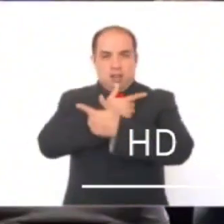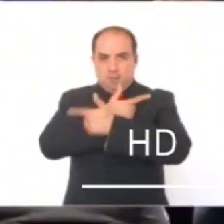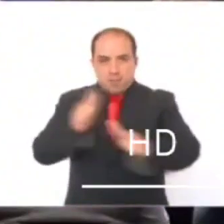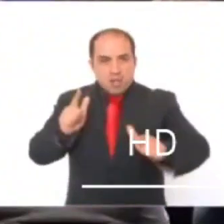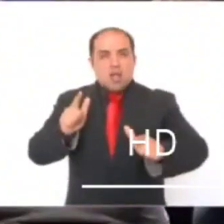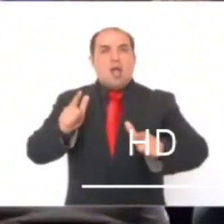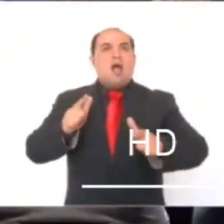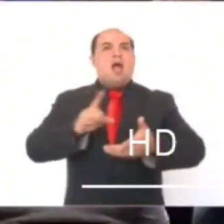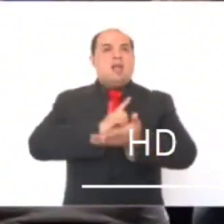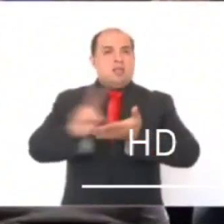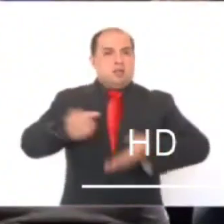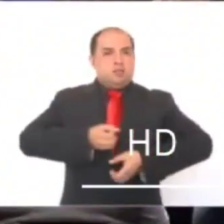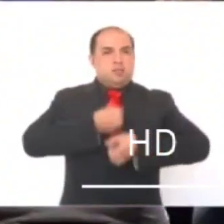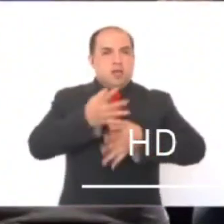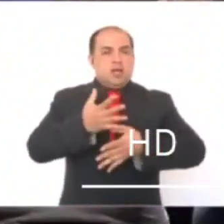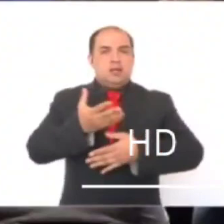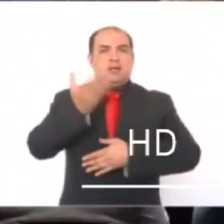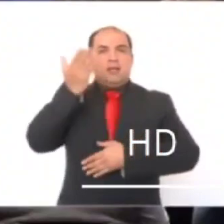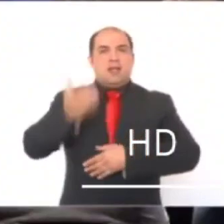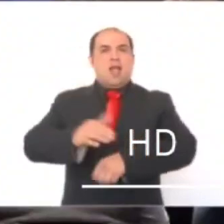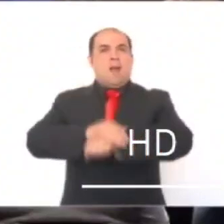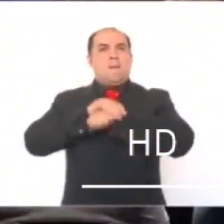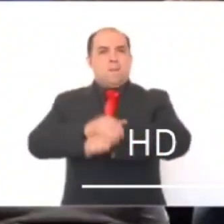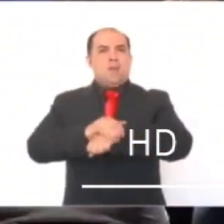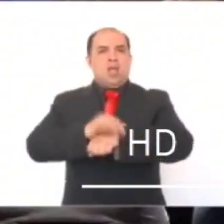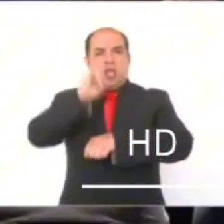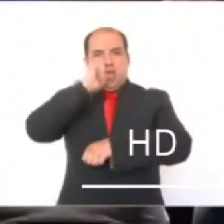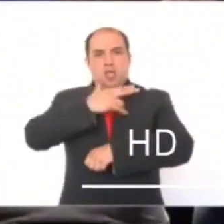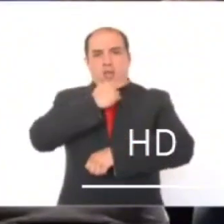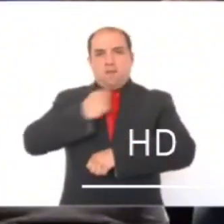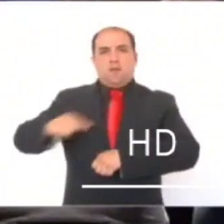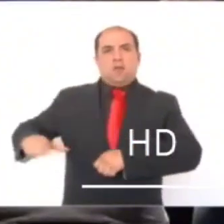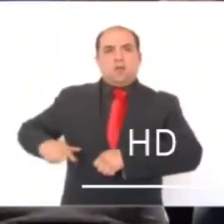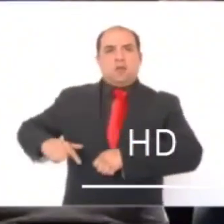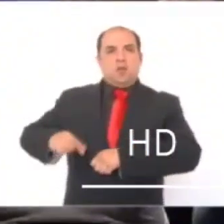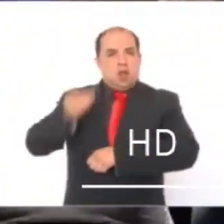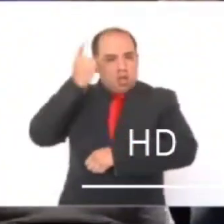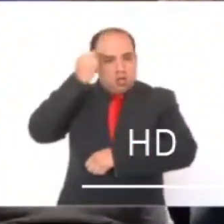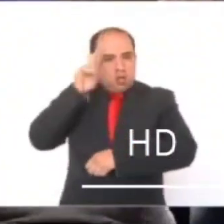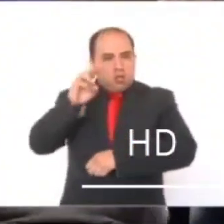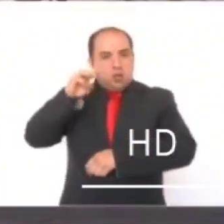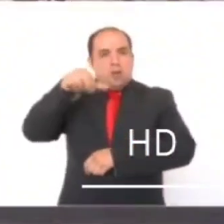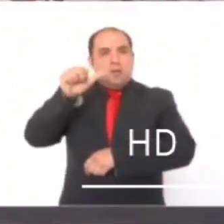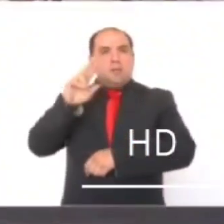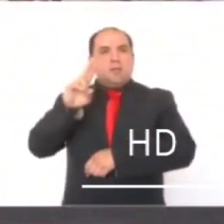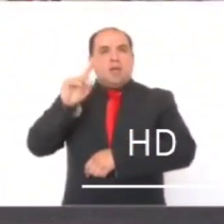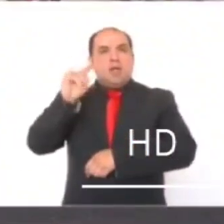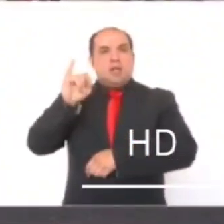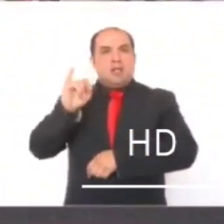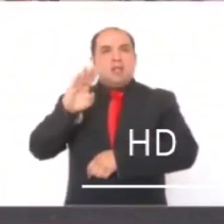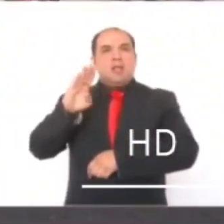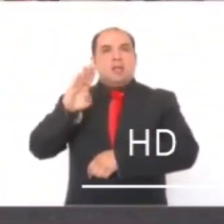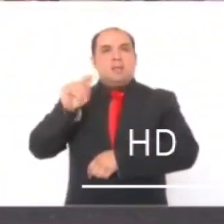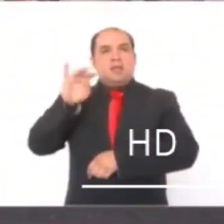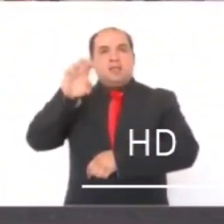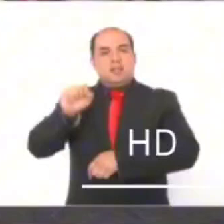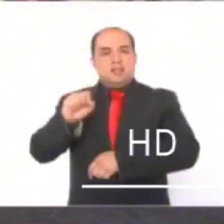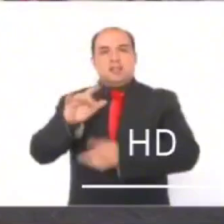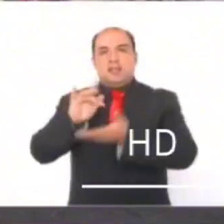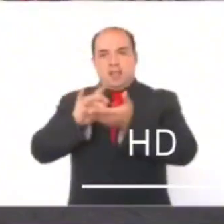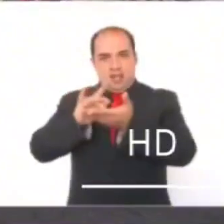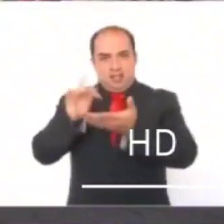de derechos, a mi querido amigo, el jefe de gobierno, el doctor Martí Batres. Gracias, mi querido. Gracias, querido